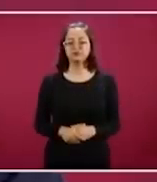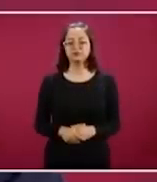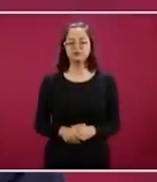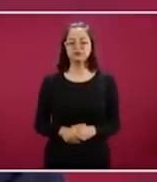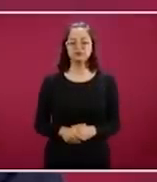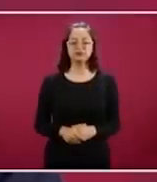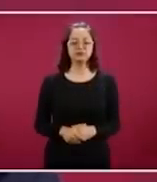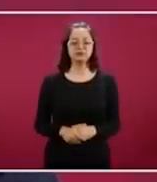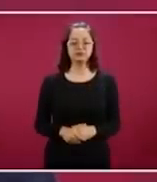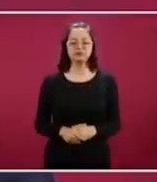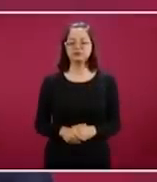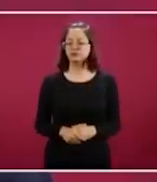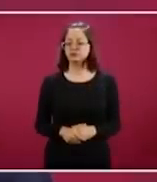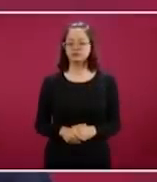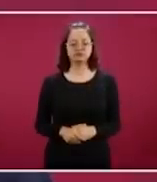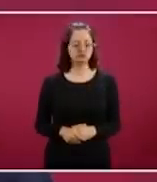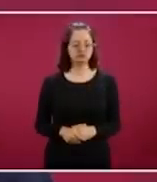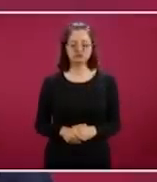No